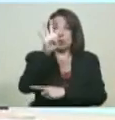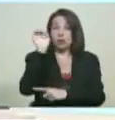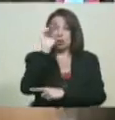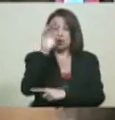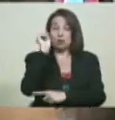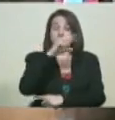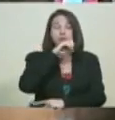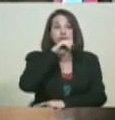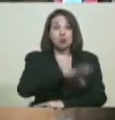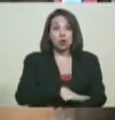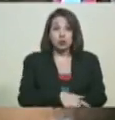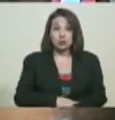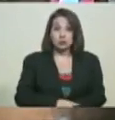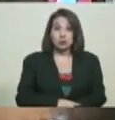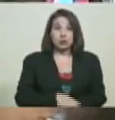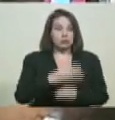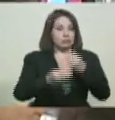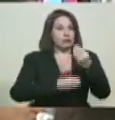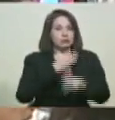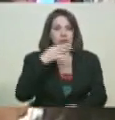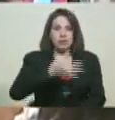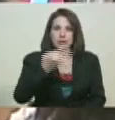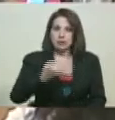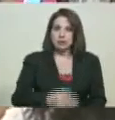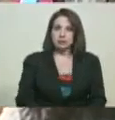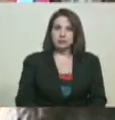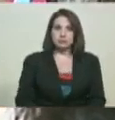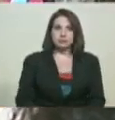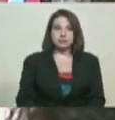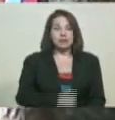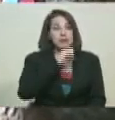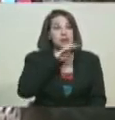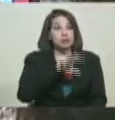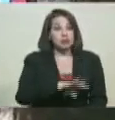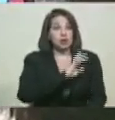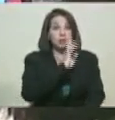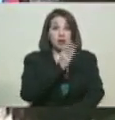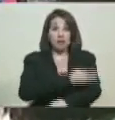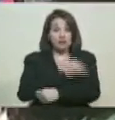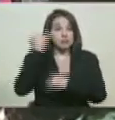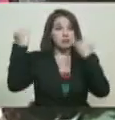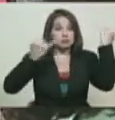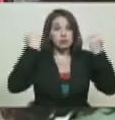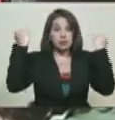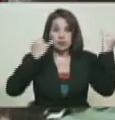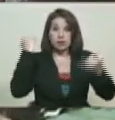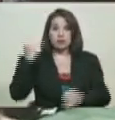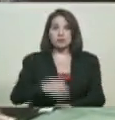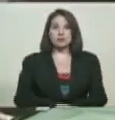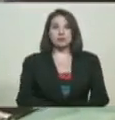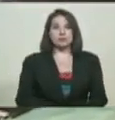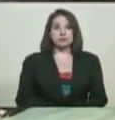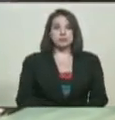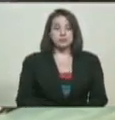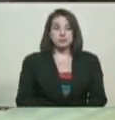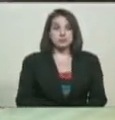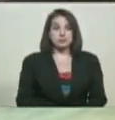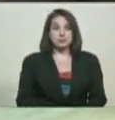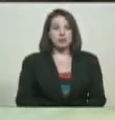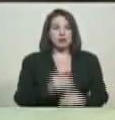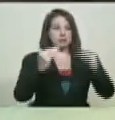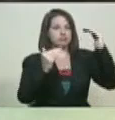histórico por sus realizaciones históricas por la fuerza de sus ideas pero la fuerza de la idea se mida